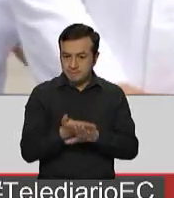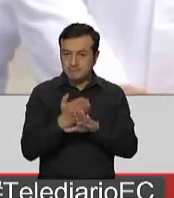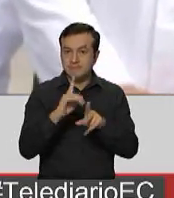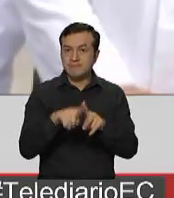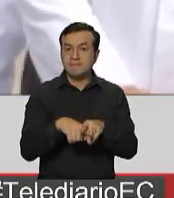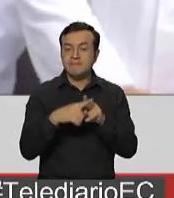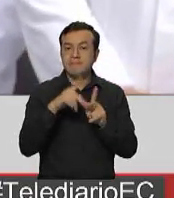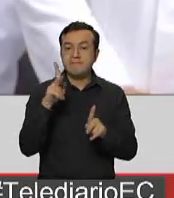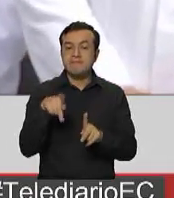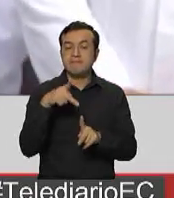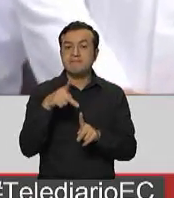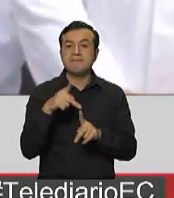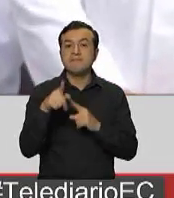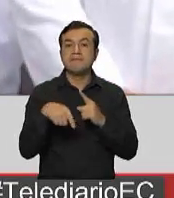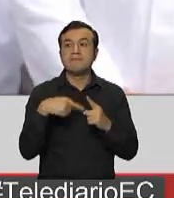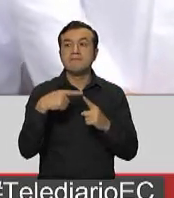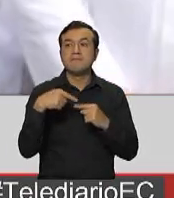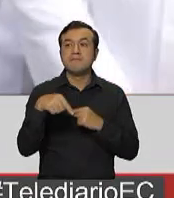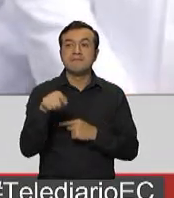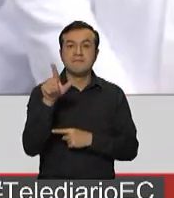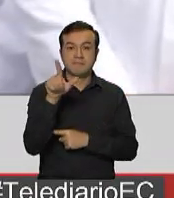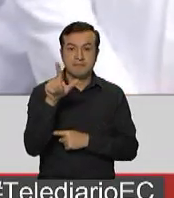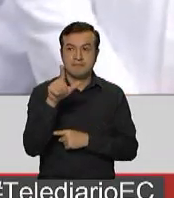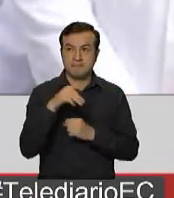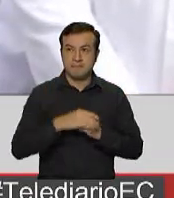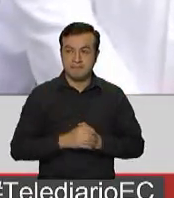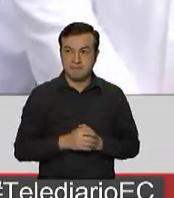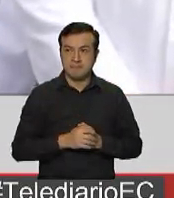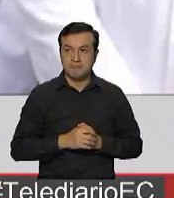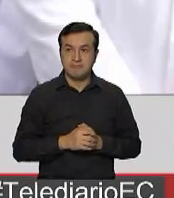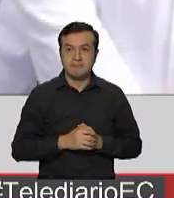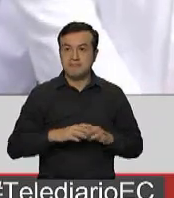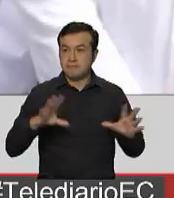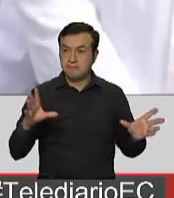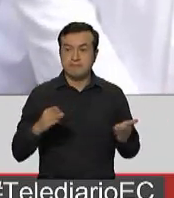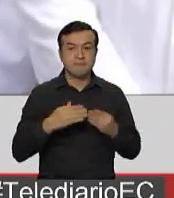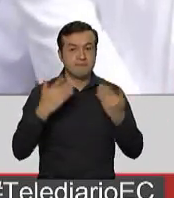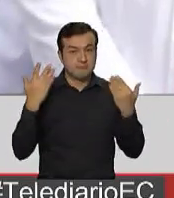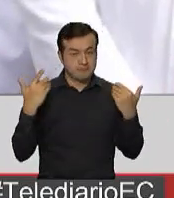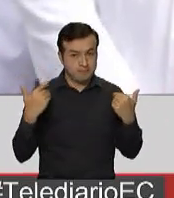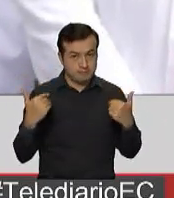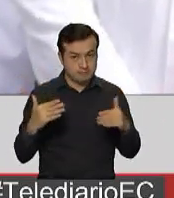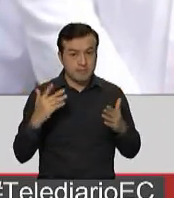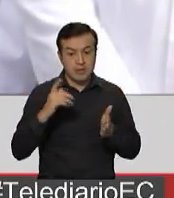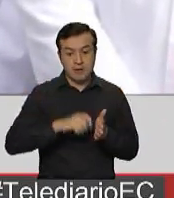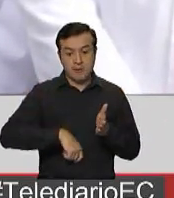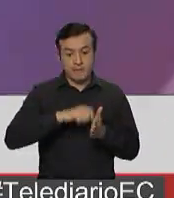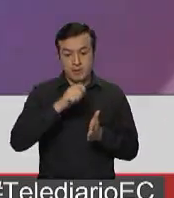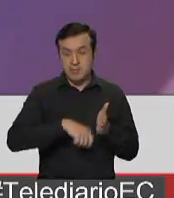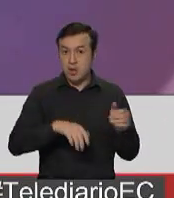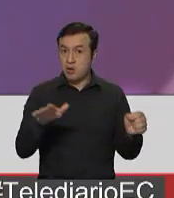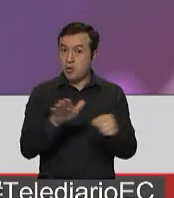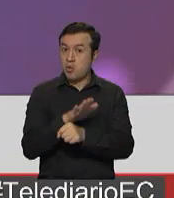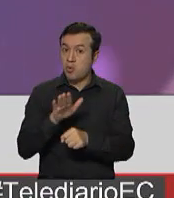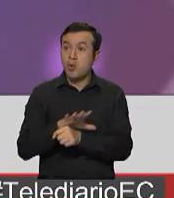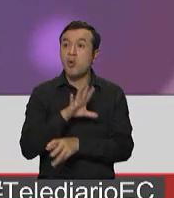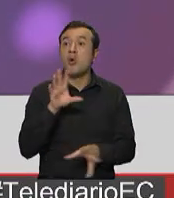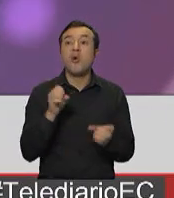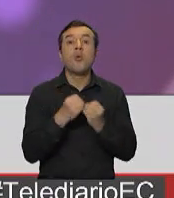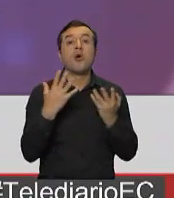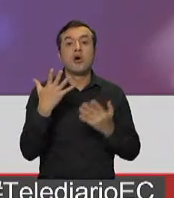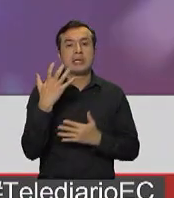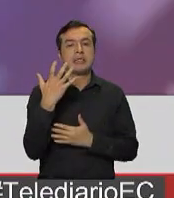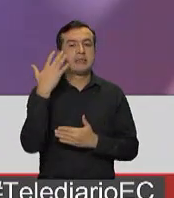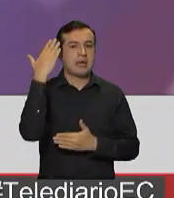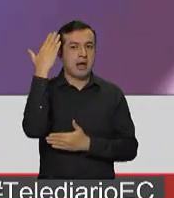la prefectura este mismo lunes. Y el acta ya está lista con la firma de todos. Son un total de 15